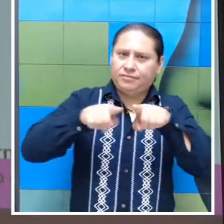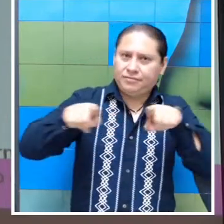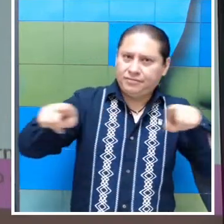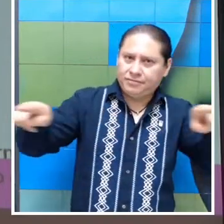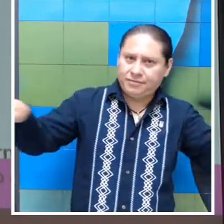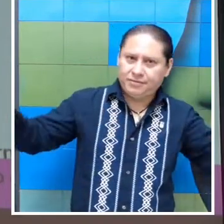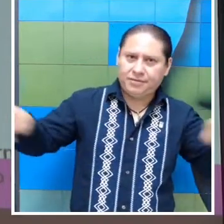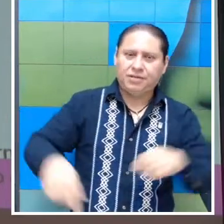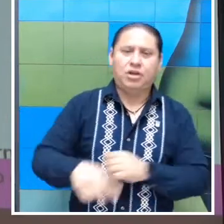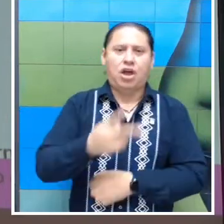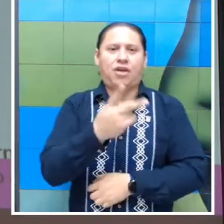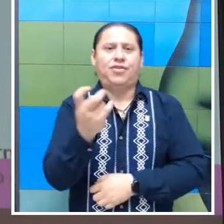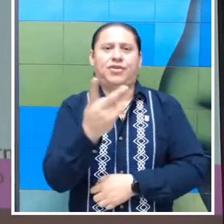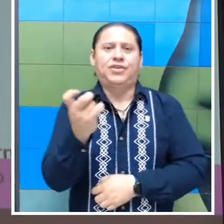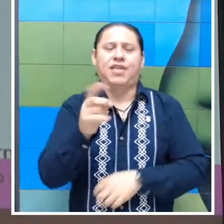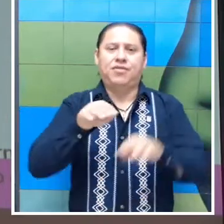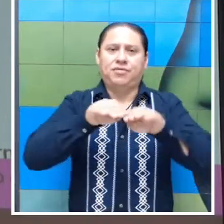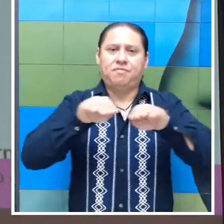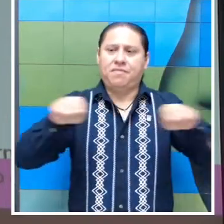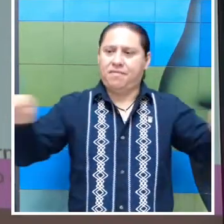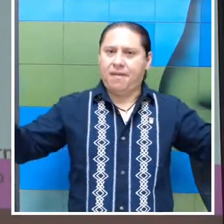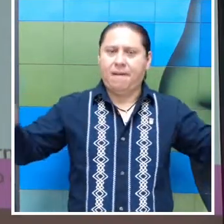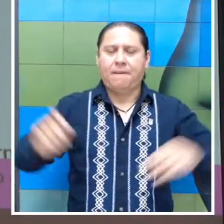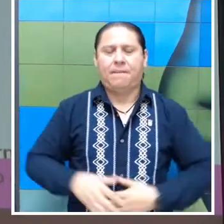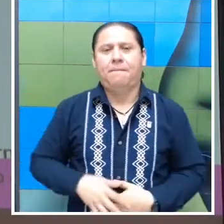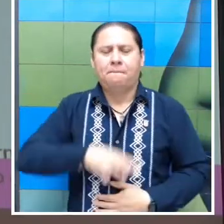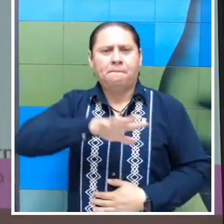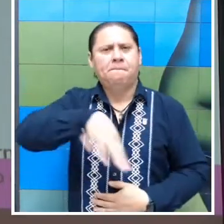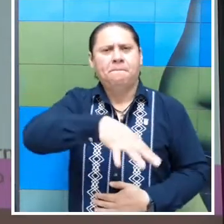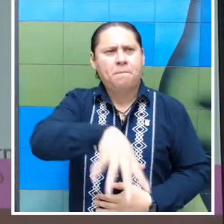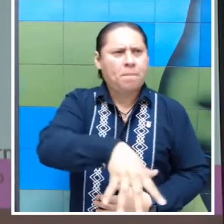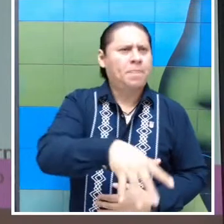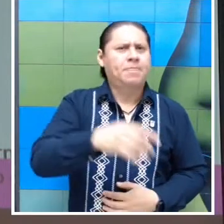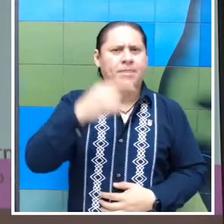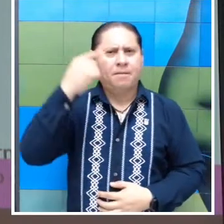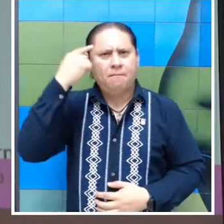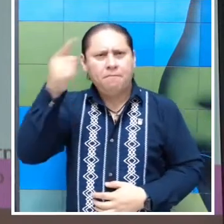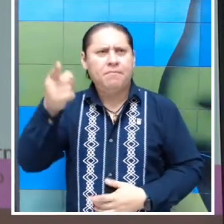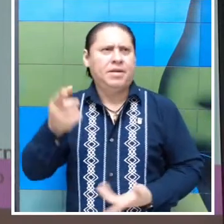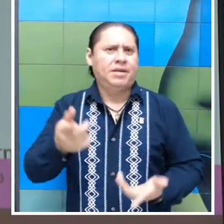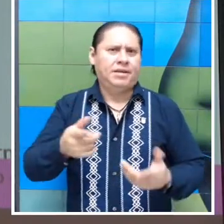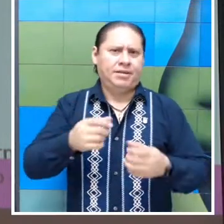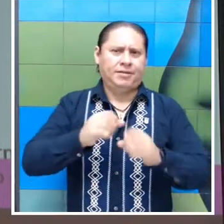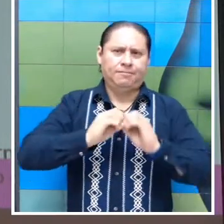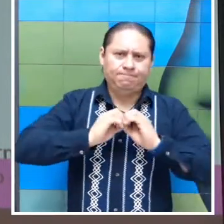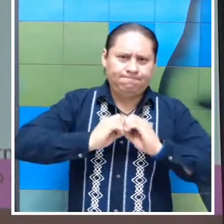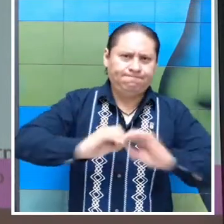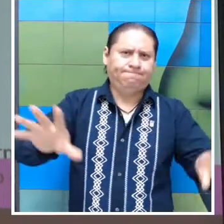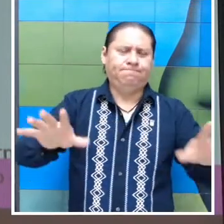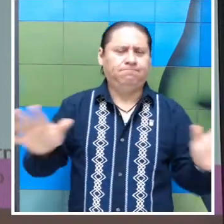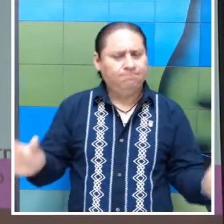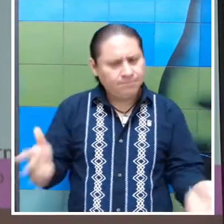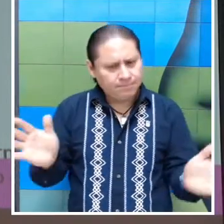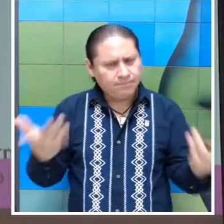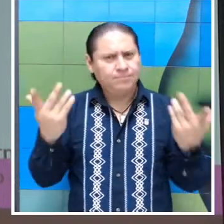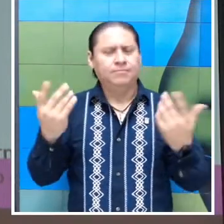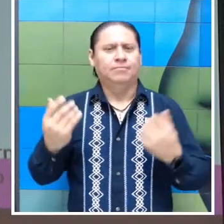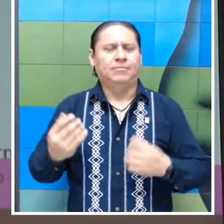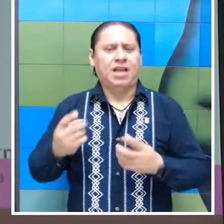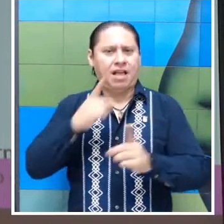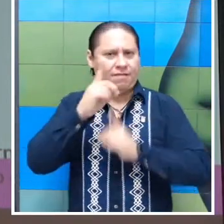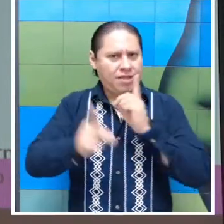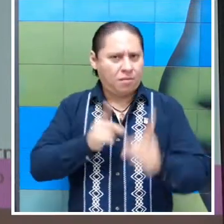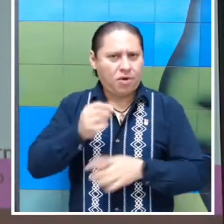la distancia de 200 metros. Lo que buscamos es la promoción e impulsión del deporte y la inclusión en